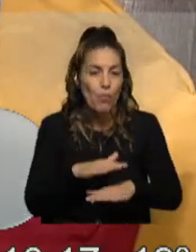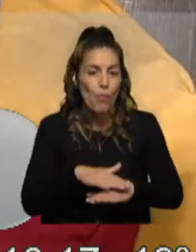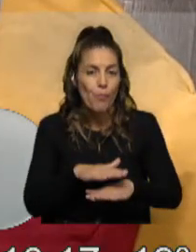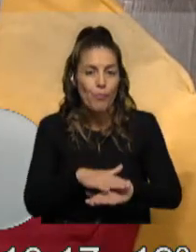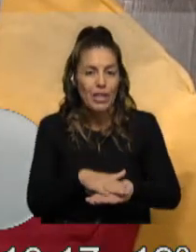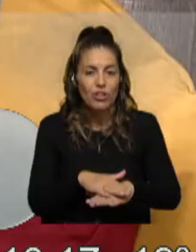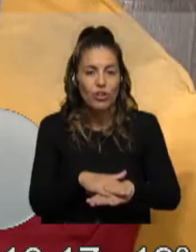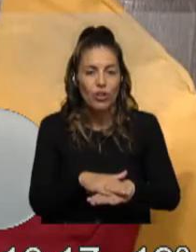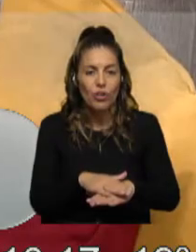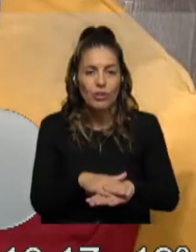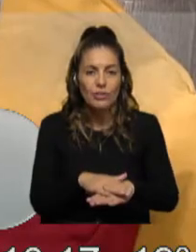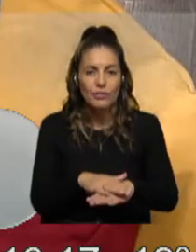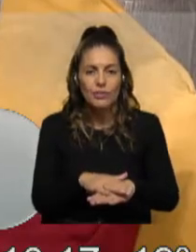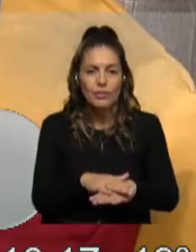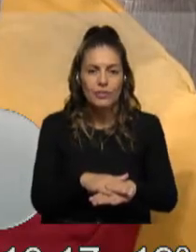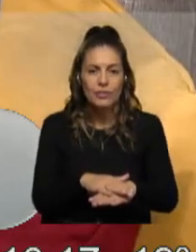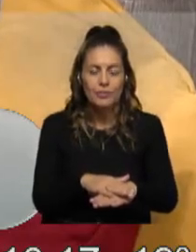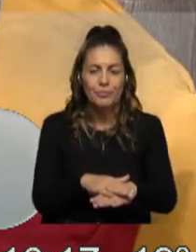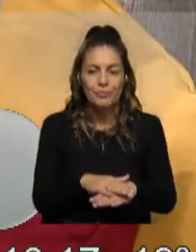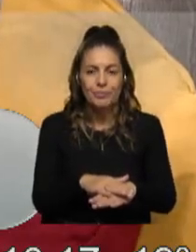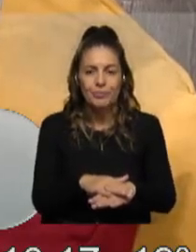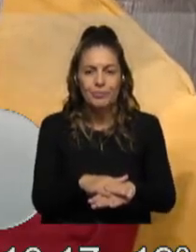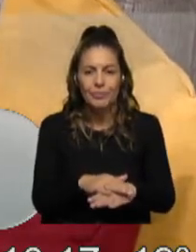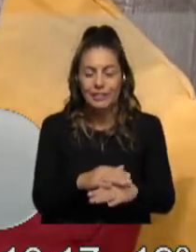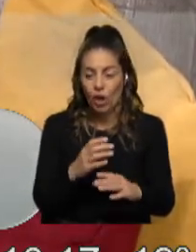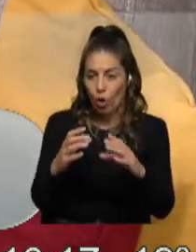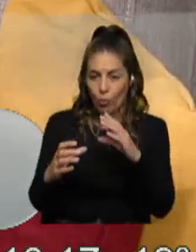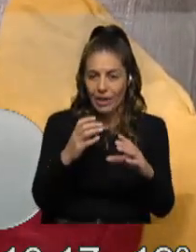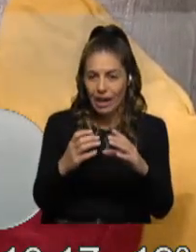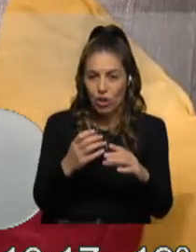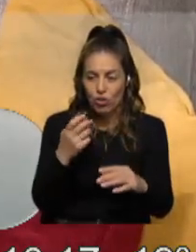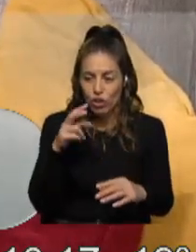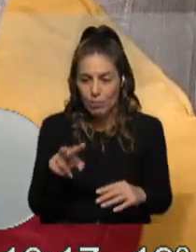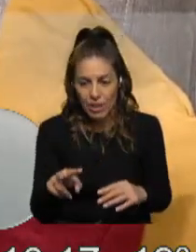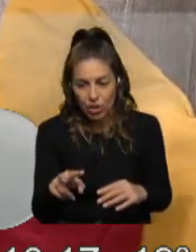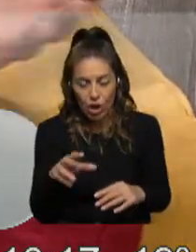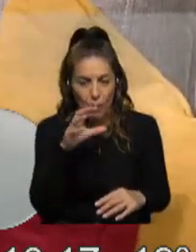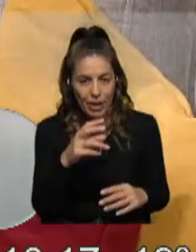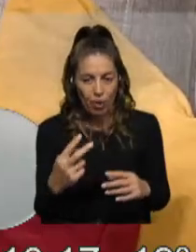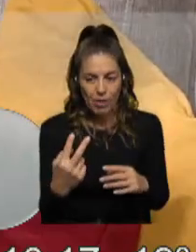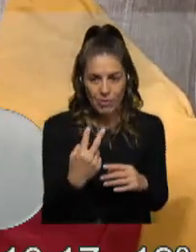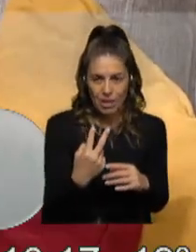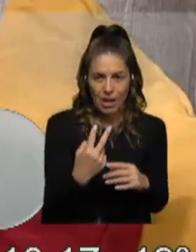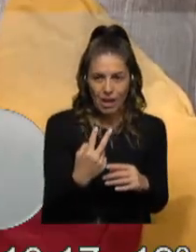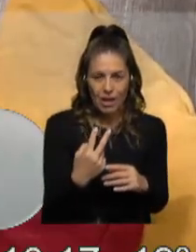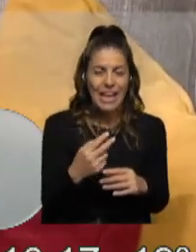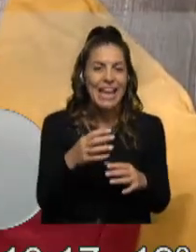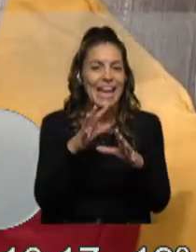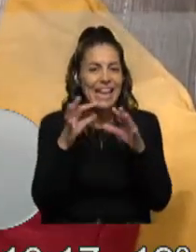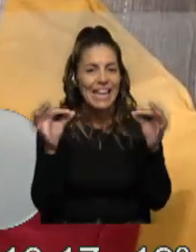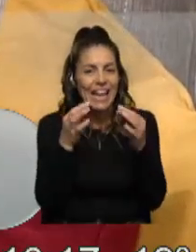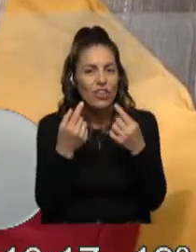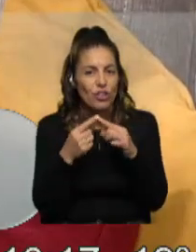a la hora de tratar de establecer una especie de comunicaciones, si yo te miro y el perro dice, bueno, este me mira, lo que decías vos. Ahora, en el gato no